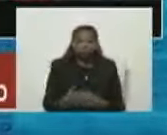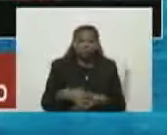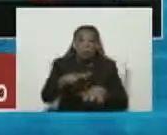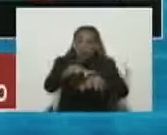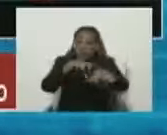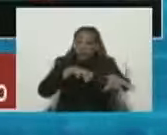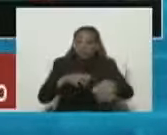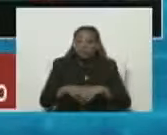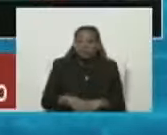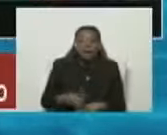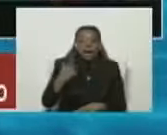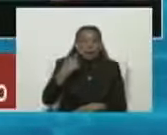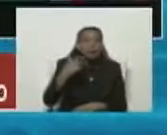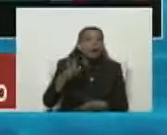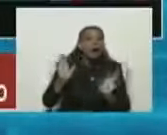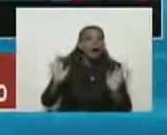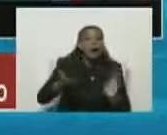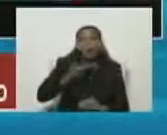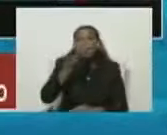El que tenga oídos